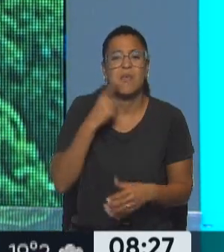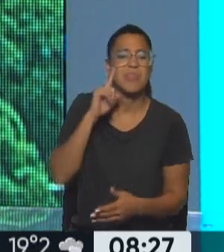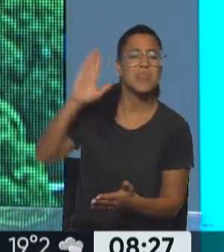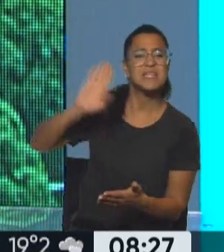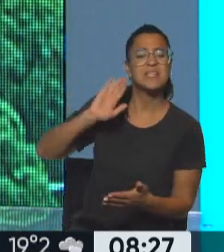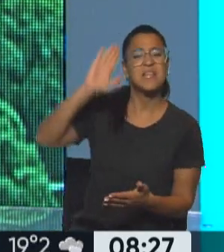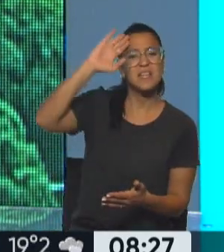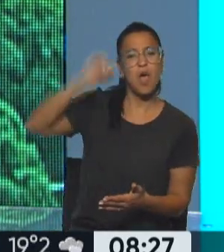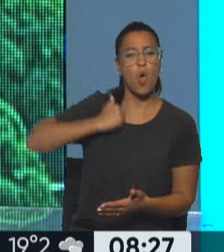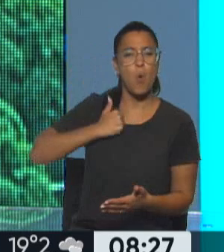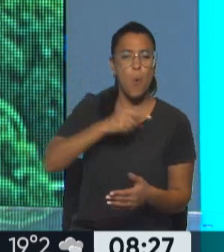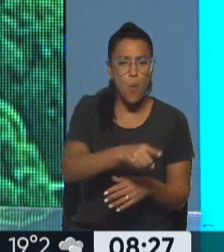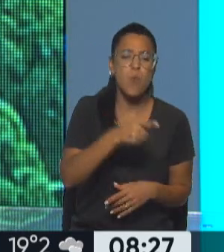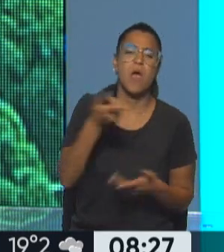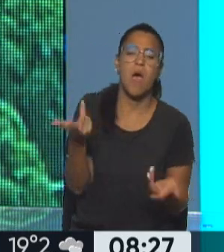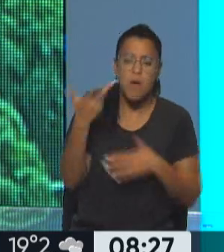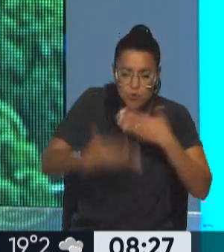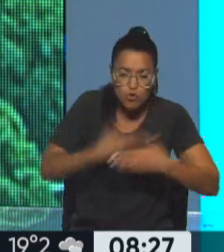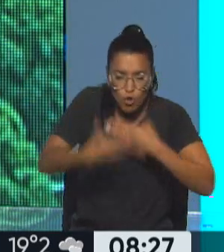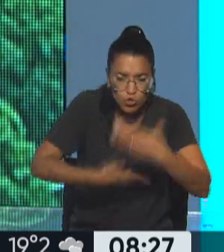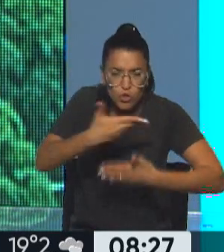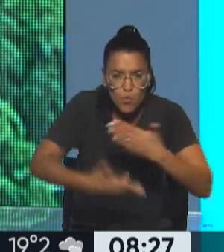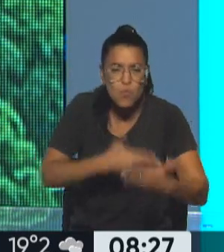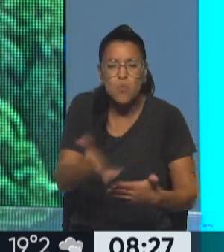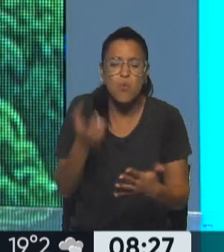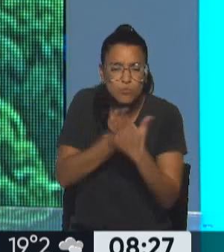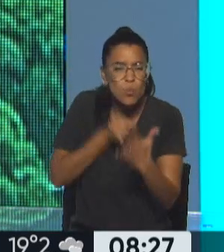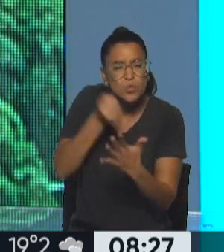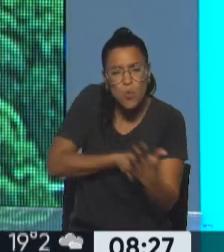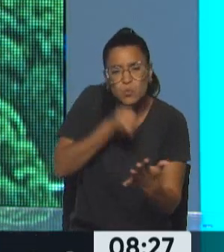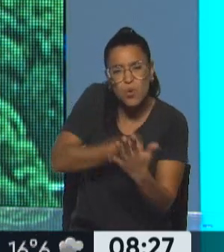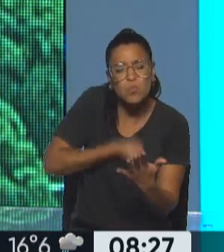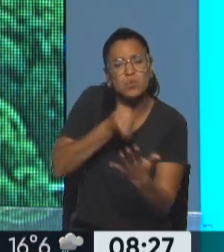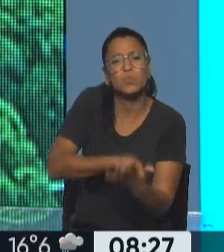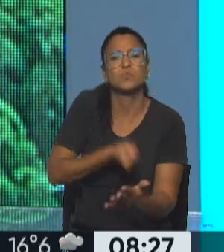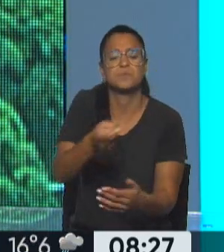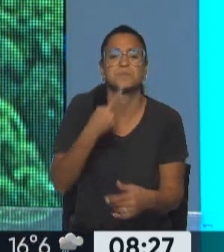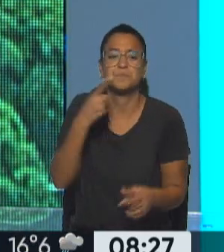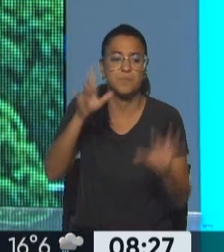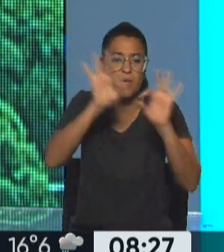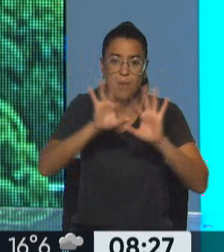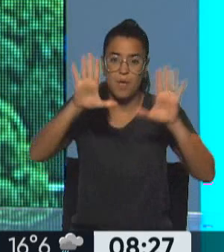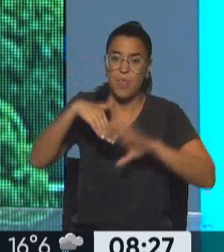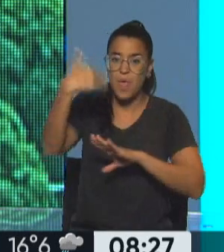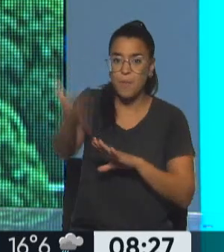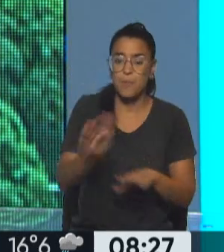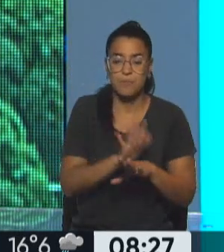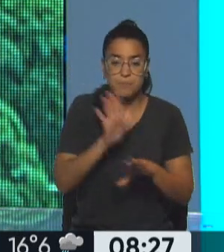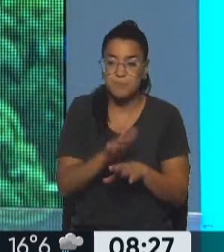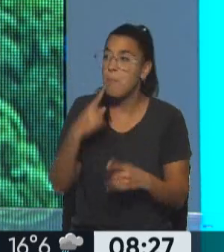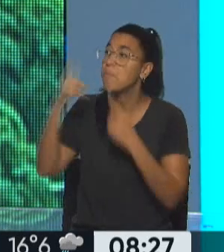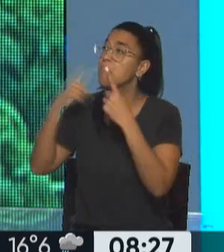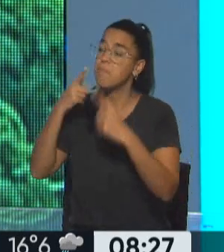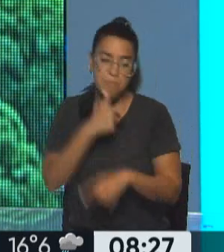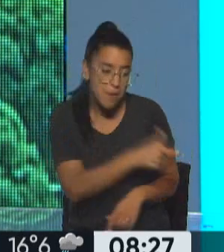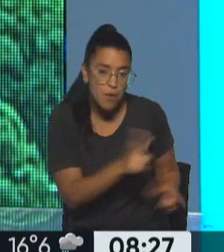dictadura después, siguieron adelante después de todo lo que les pasó, y la democracia después no les dio las respuestas necesarias